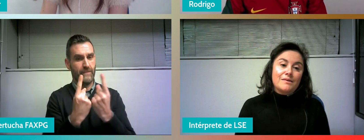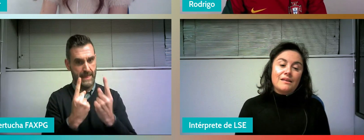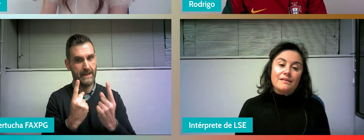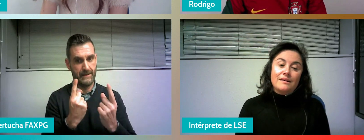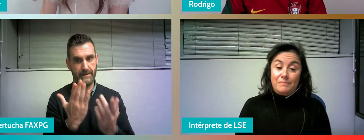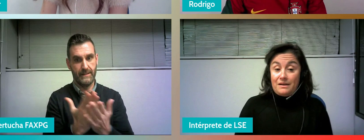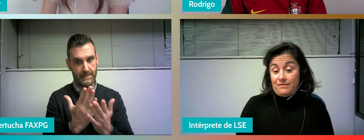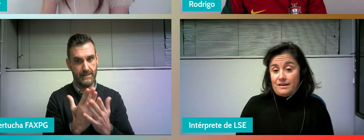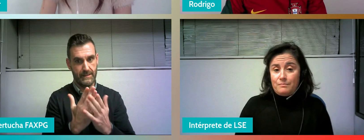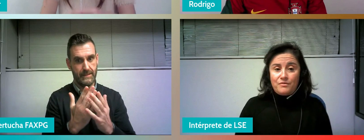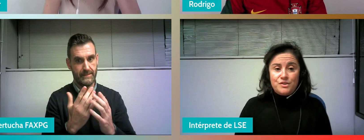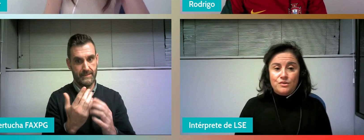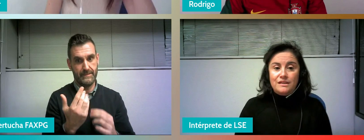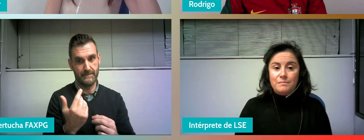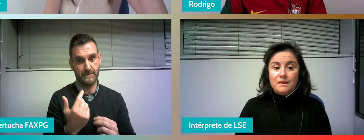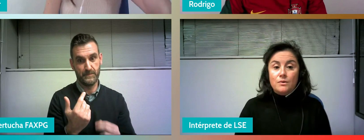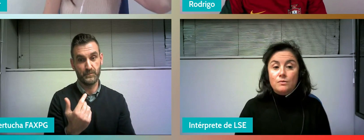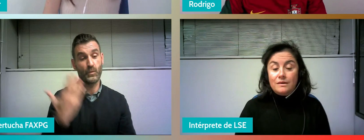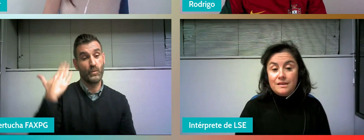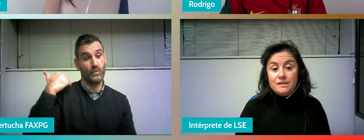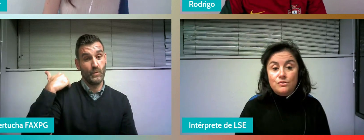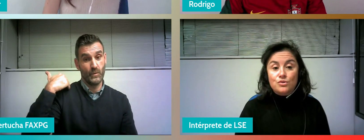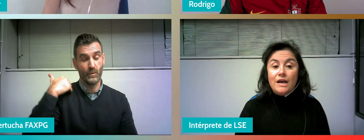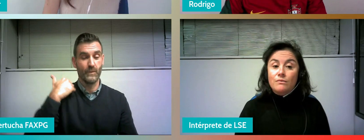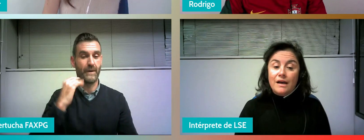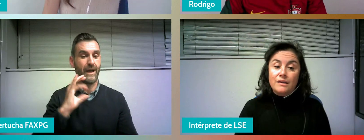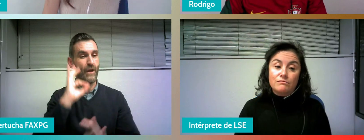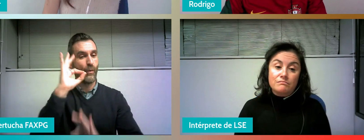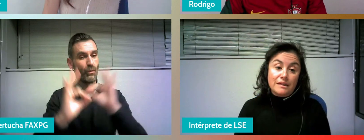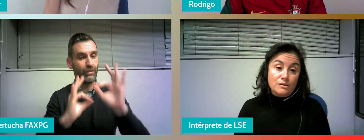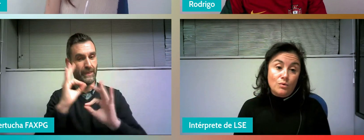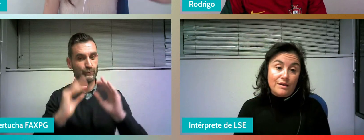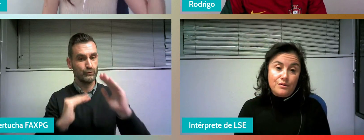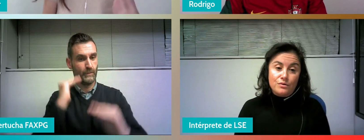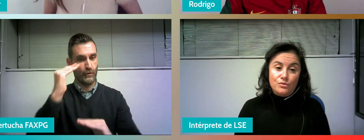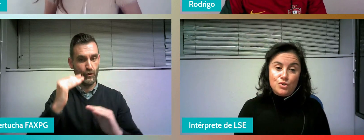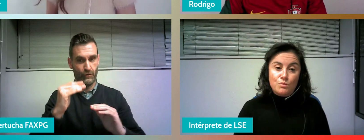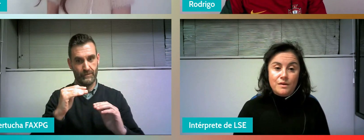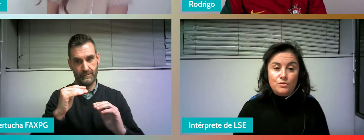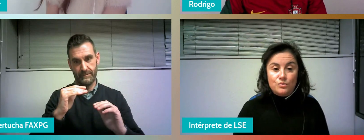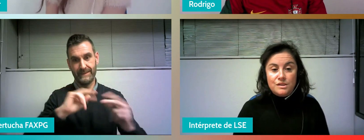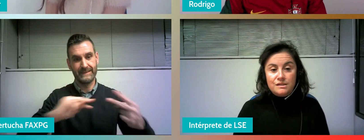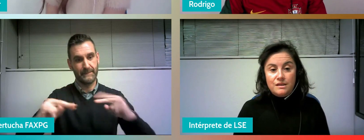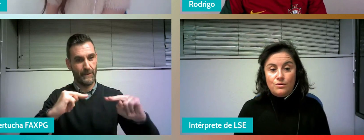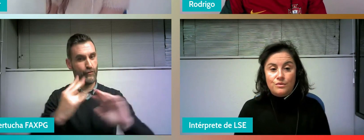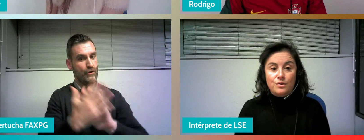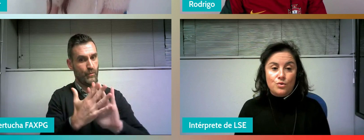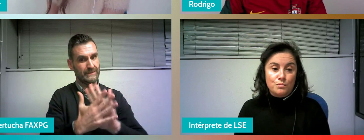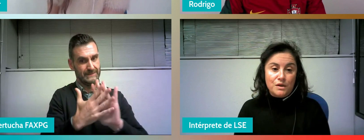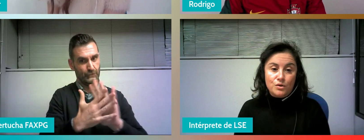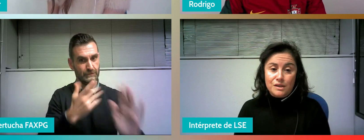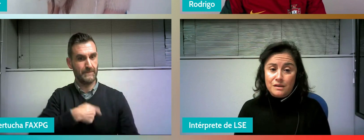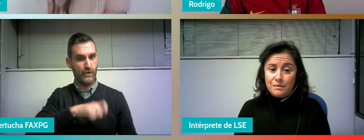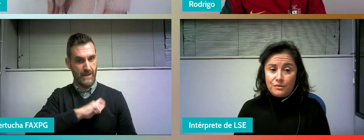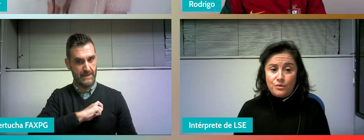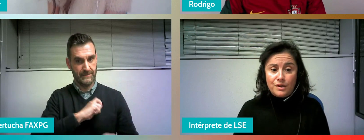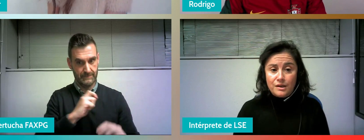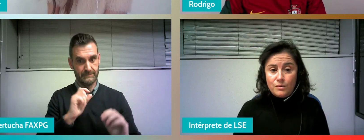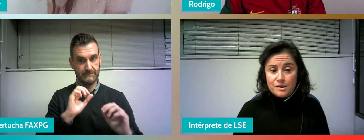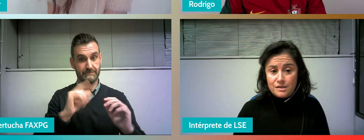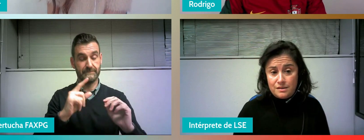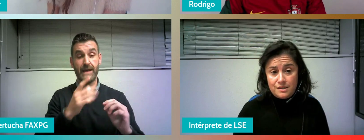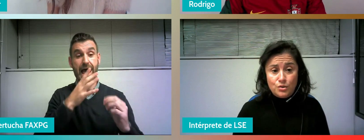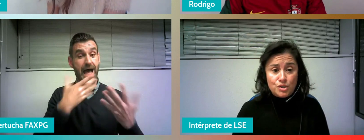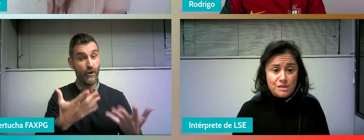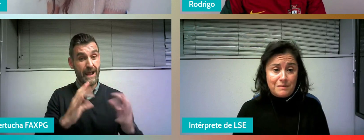Sí que la verdad es que para hablar de la profesión de intérprete de lengua de signos hay una titulación, en ese momento existía un ciclo superior de interpretación en